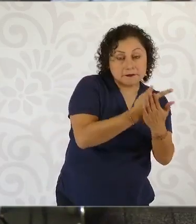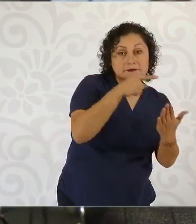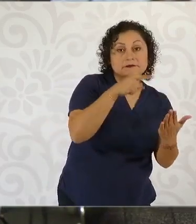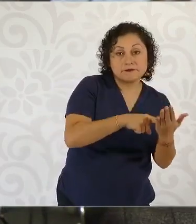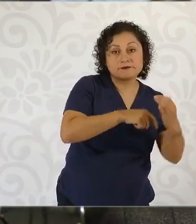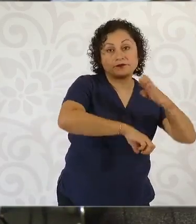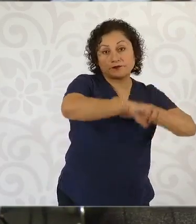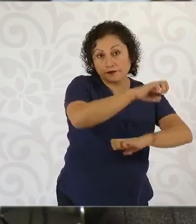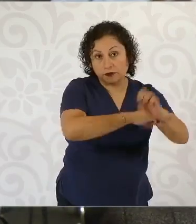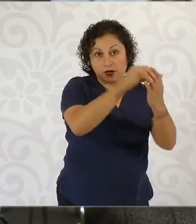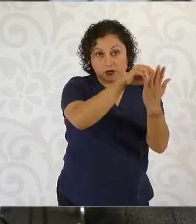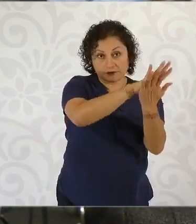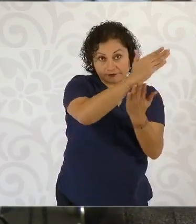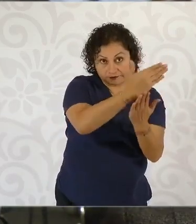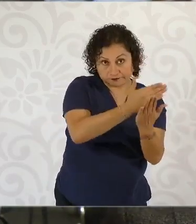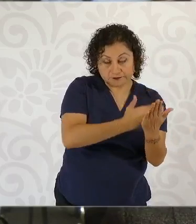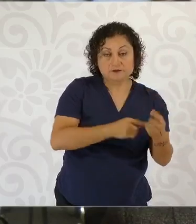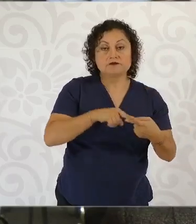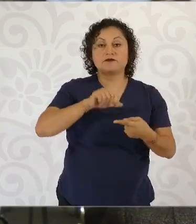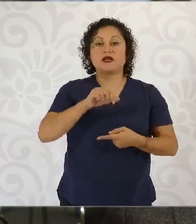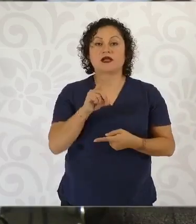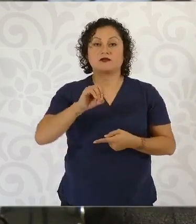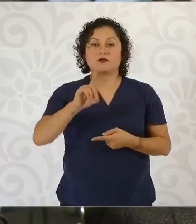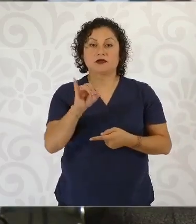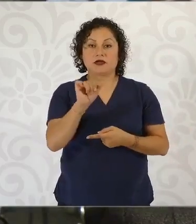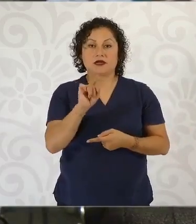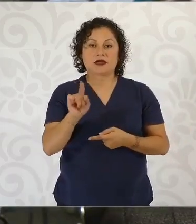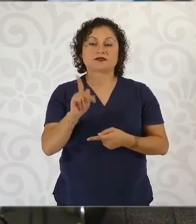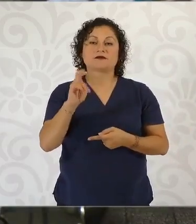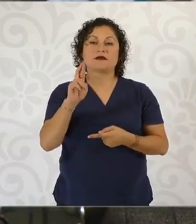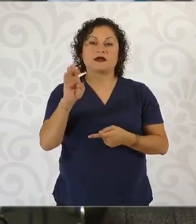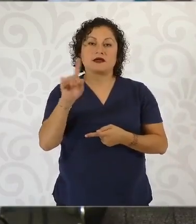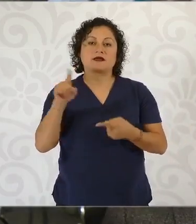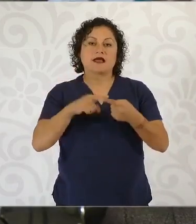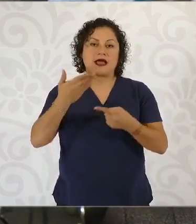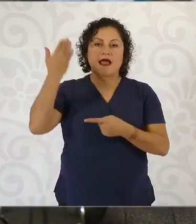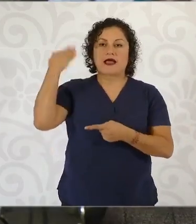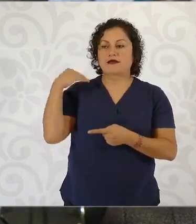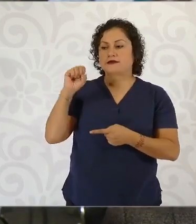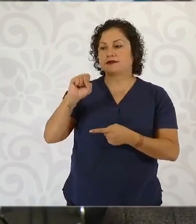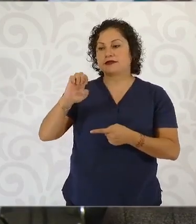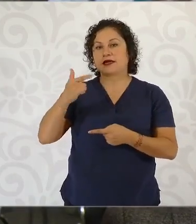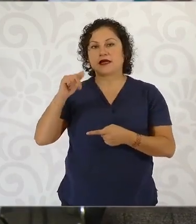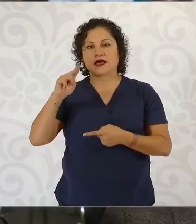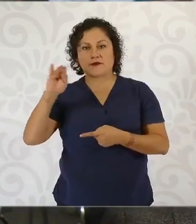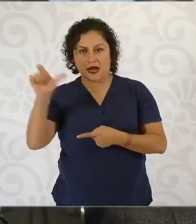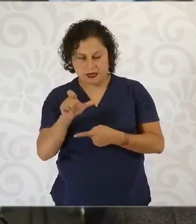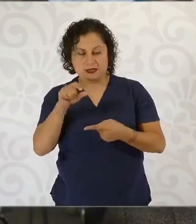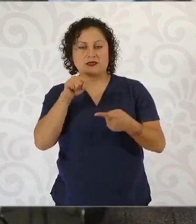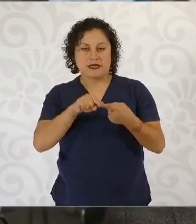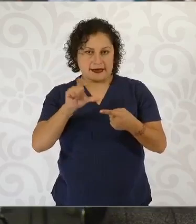Comercio. Aldo Díaz Pérez es un empresario, exfuncionario de Segalmex, que